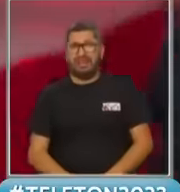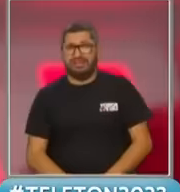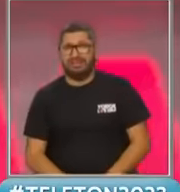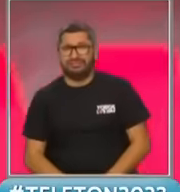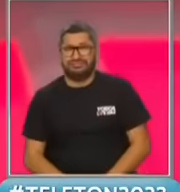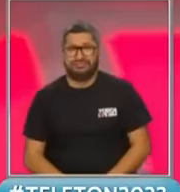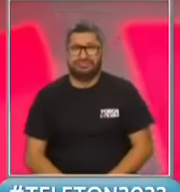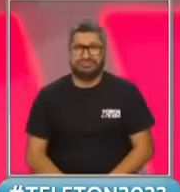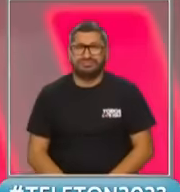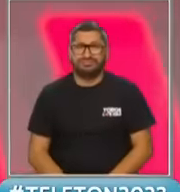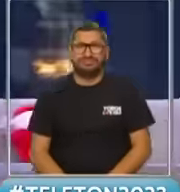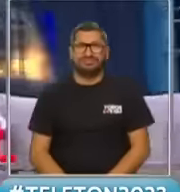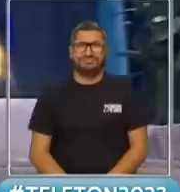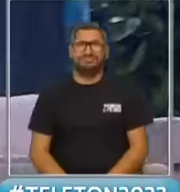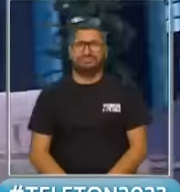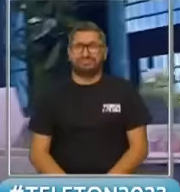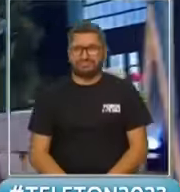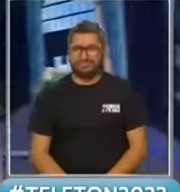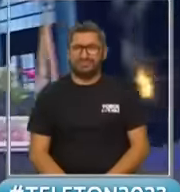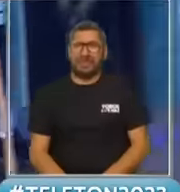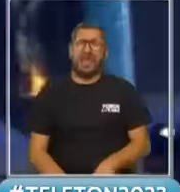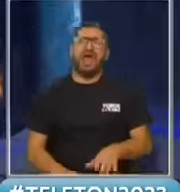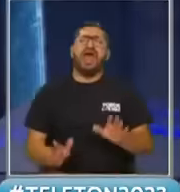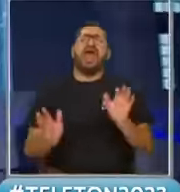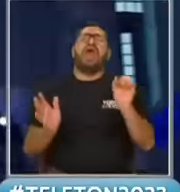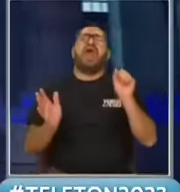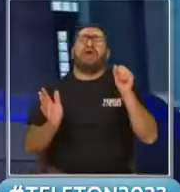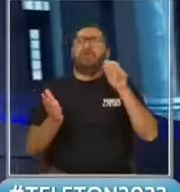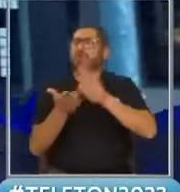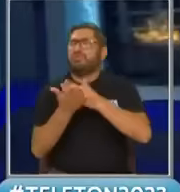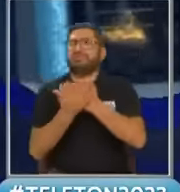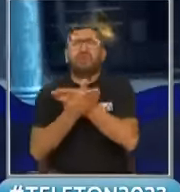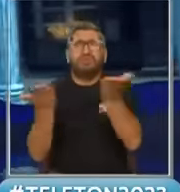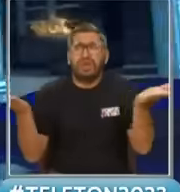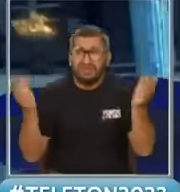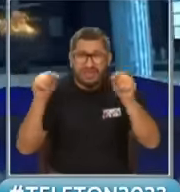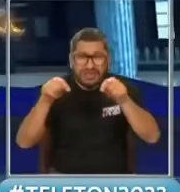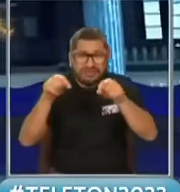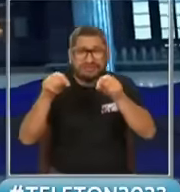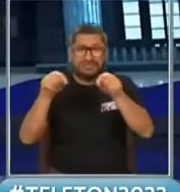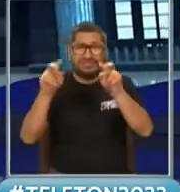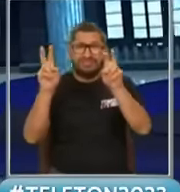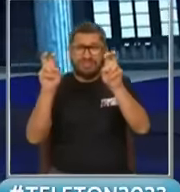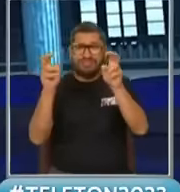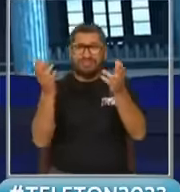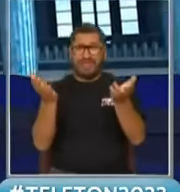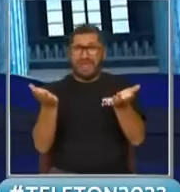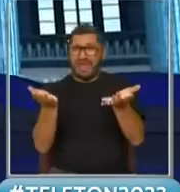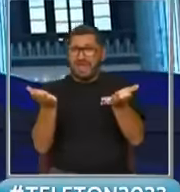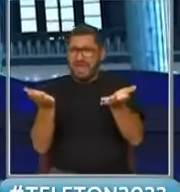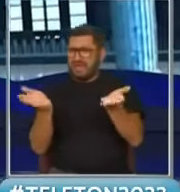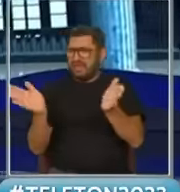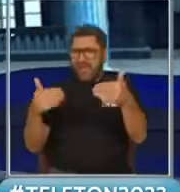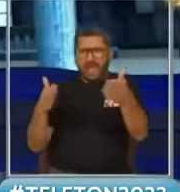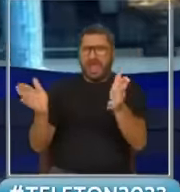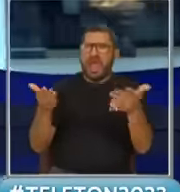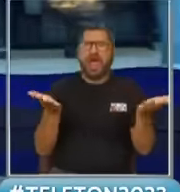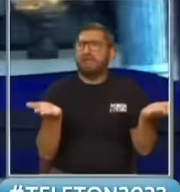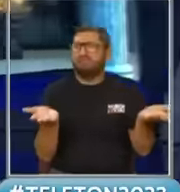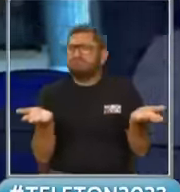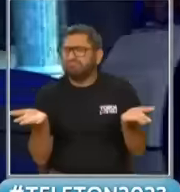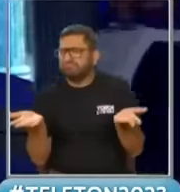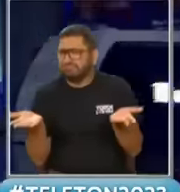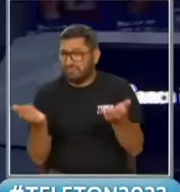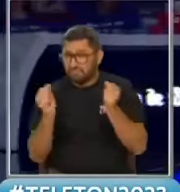¿Quién? ¡Ay, señor! ¿Cómo están ustedes allá? ¿Ustedes son las de la caja? ¿De la caja? Oiga, ¿me puede revisar si tengo un